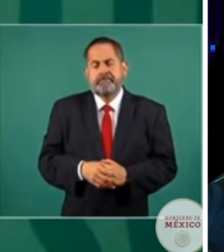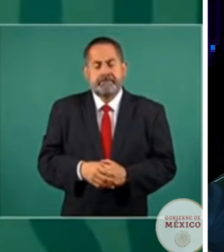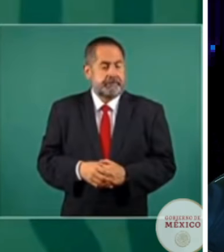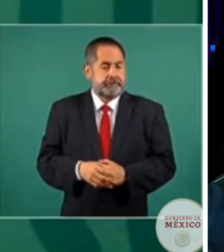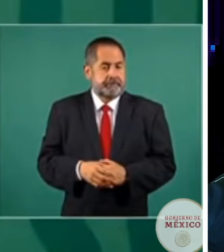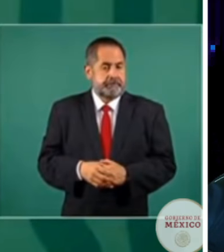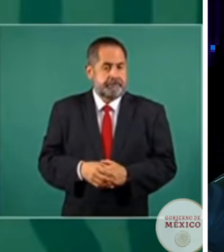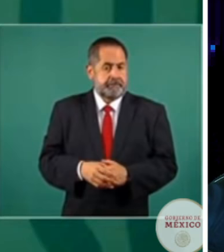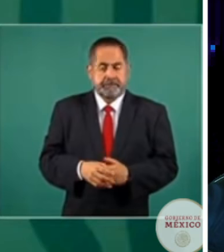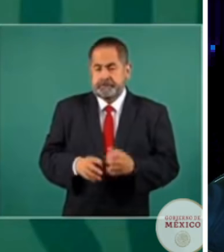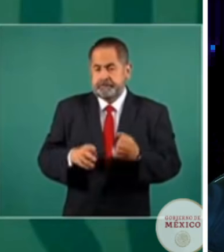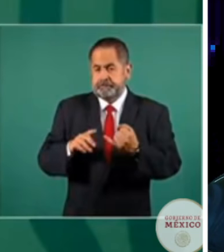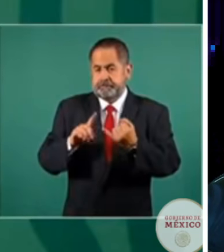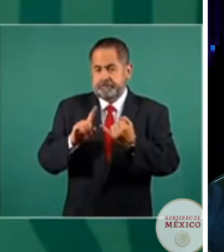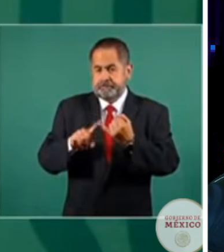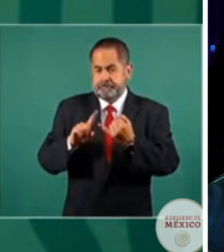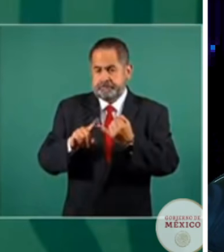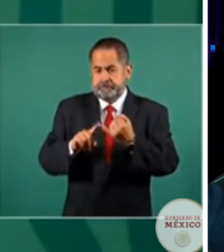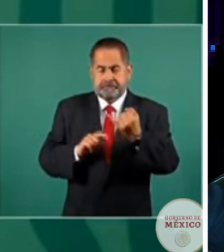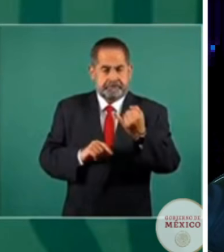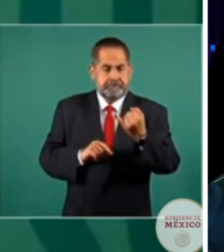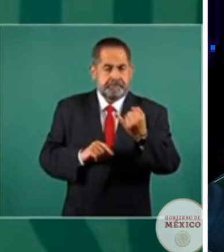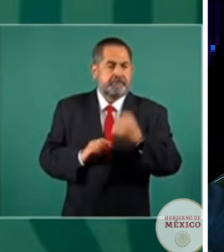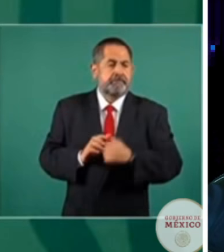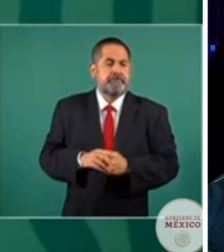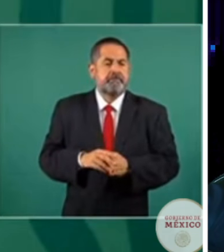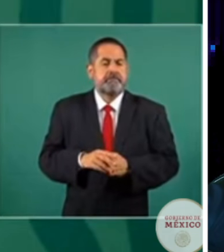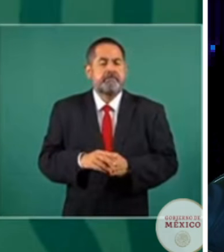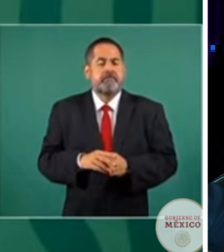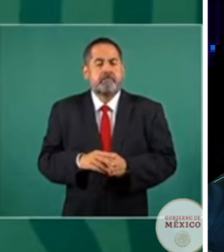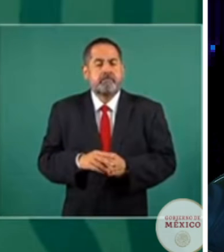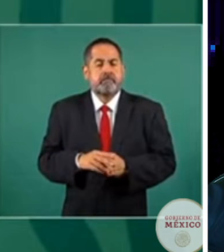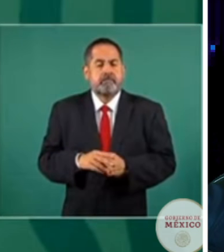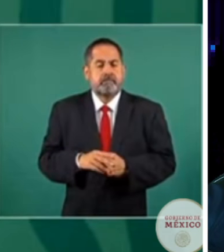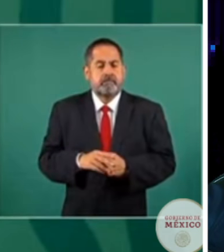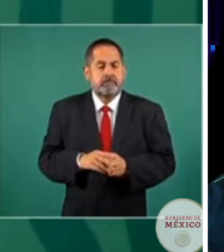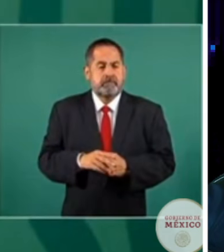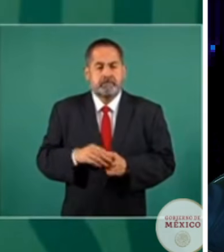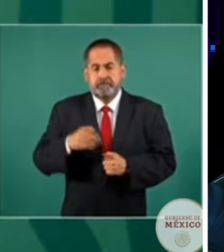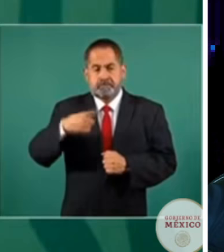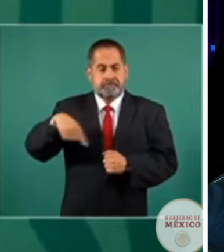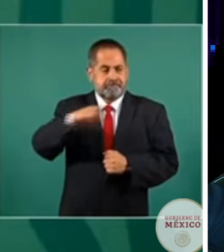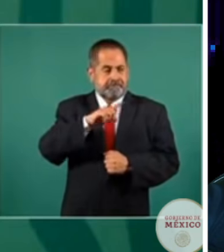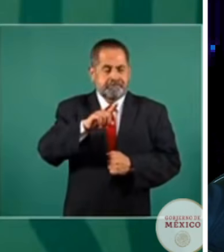Primero, que sentenciados del fuero federal,